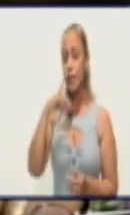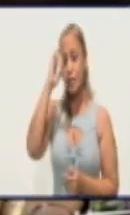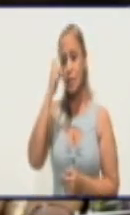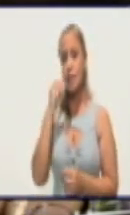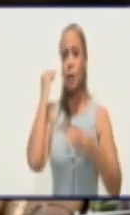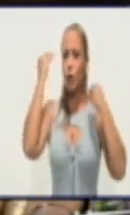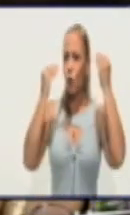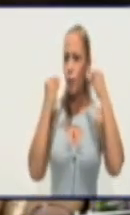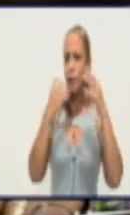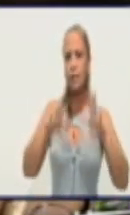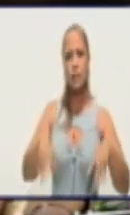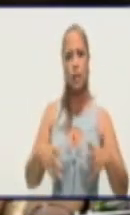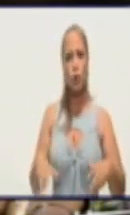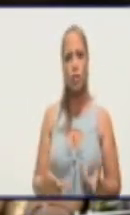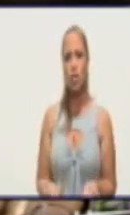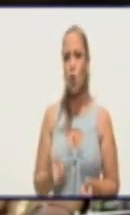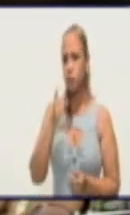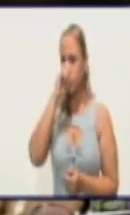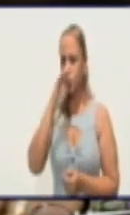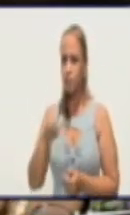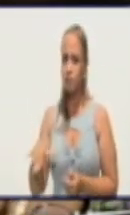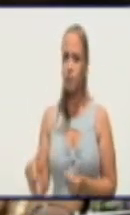es preocupante la situación de nuestros infantes